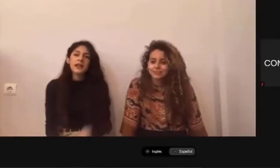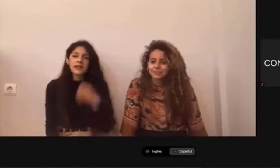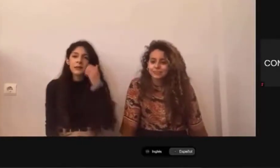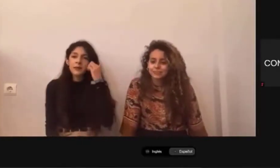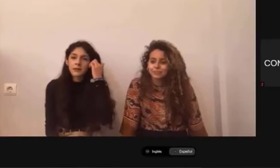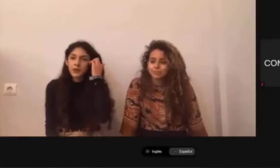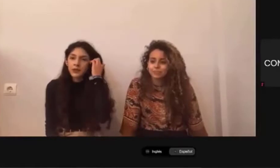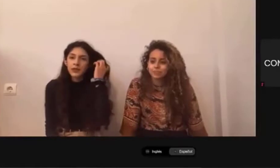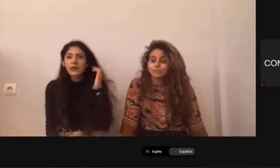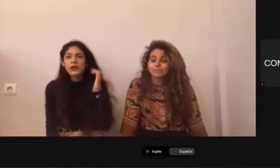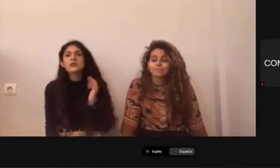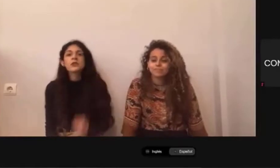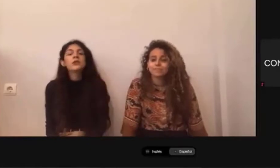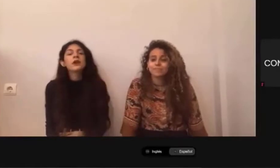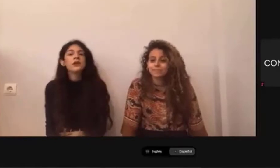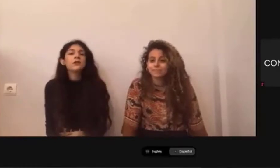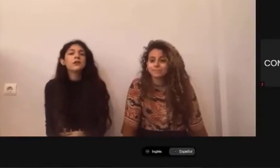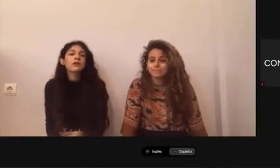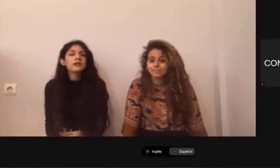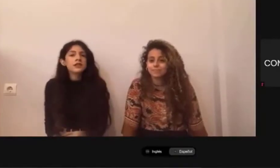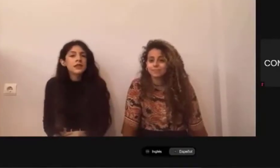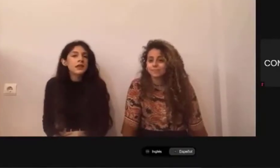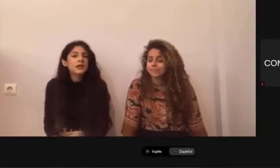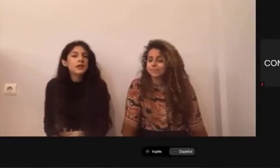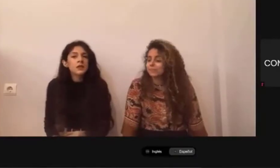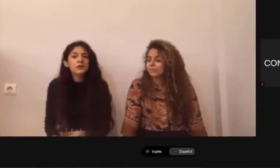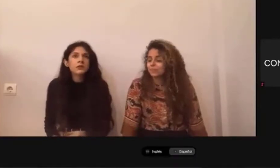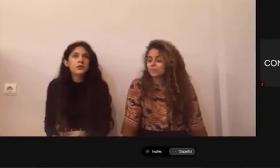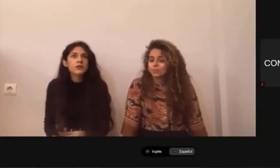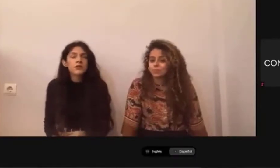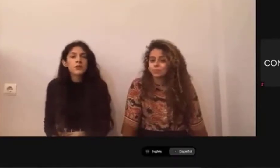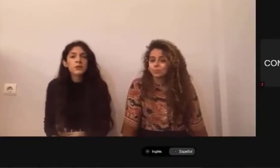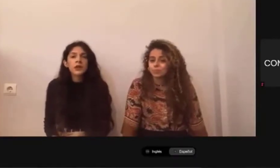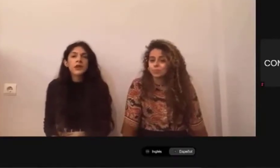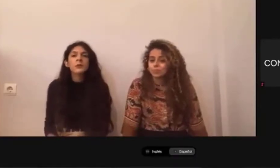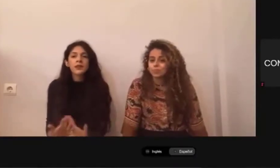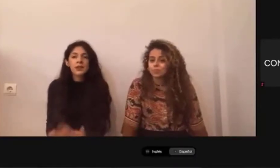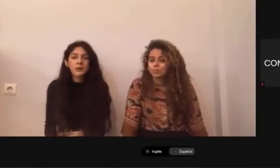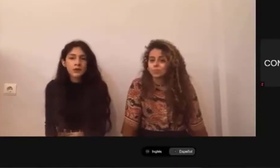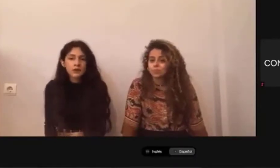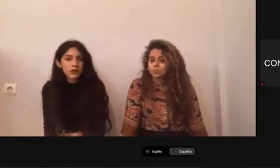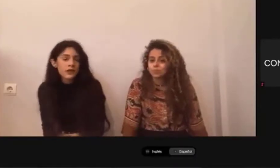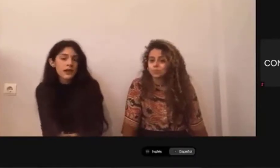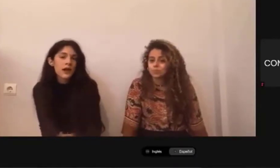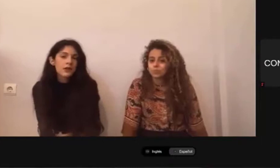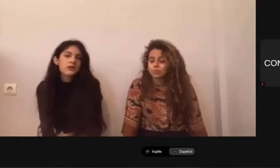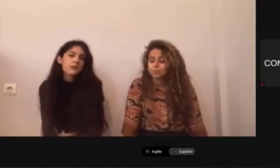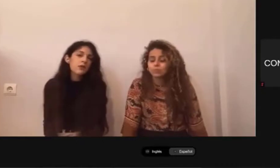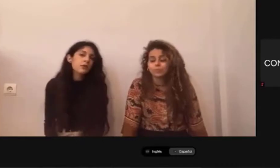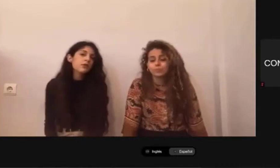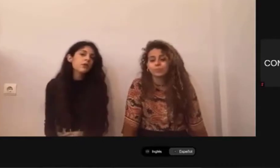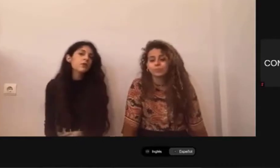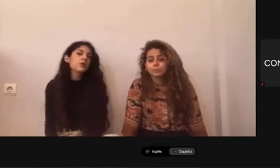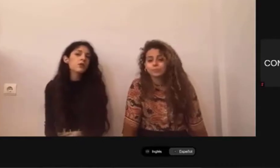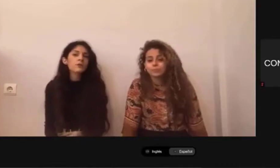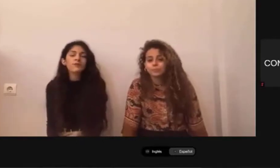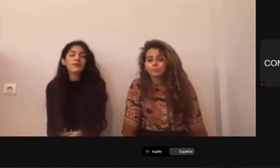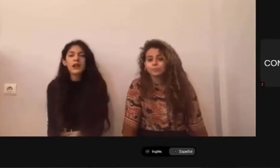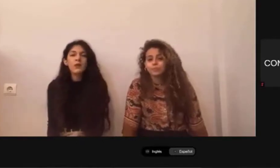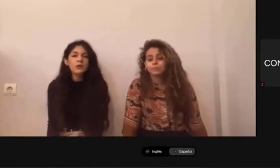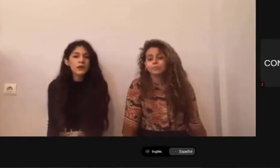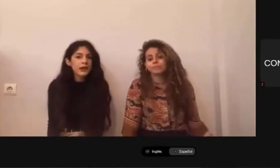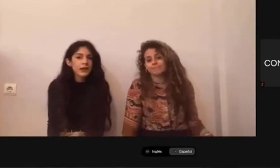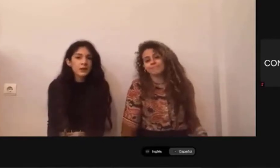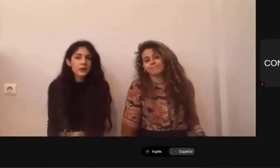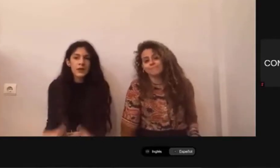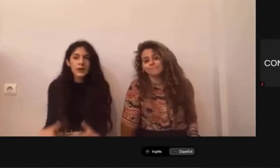hace relativamente poquito, hace solo 2 años, entonces sí que todos nosotros nos mantenemos el contacto diario, no somos como